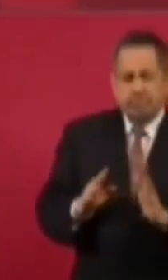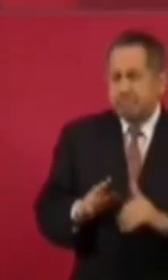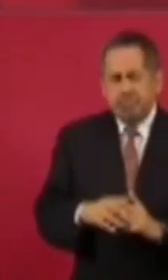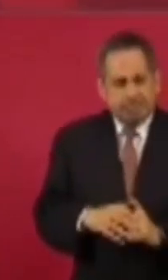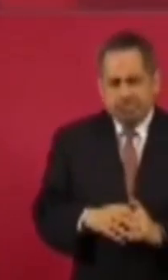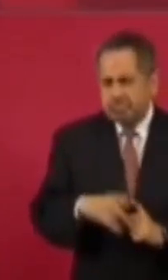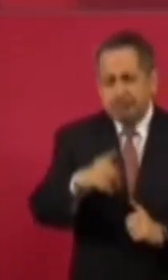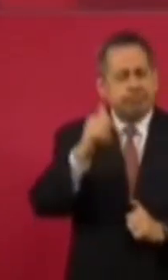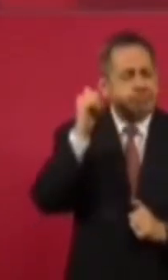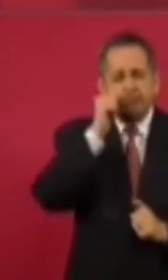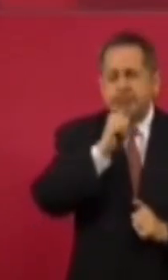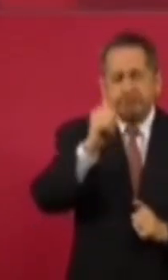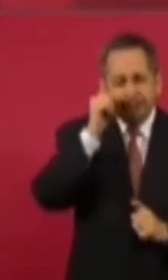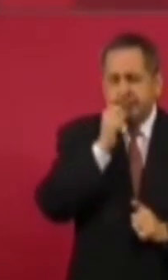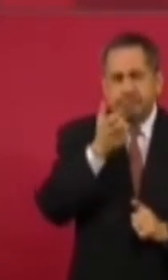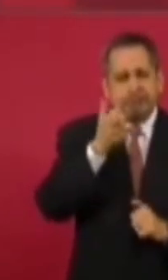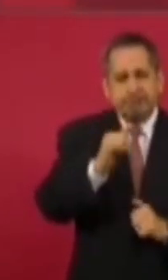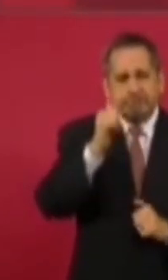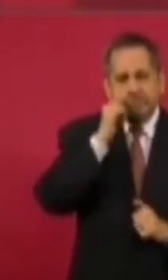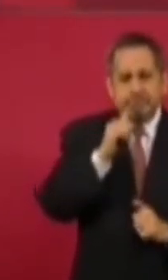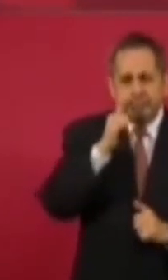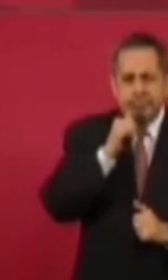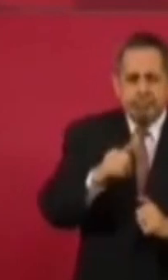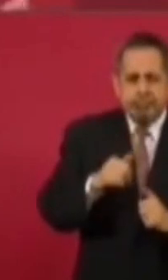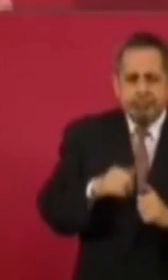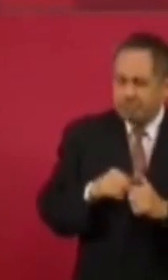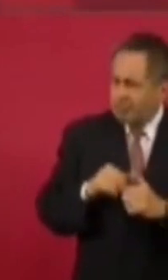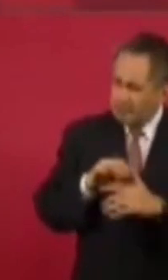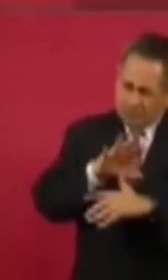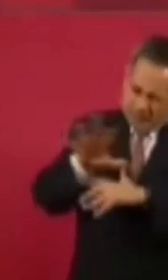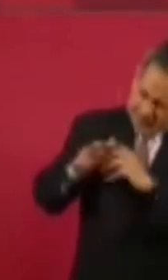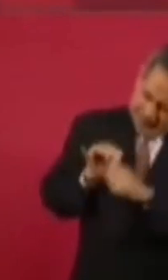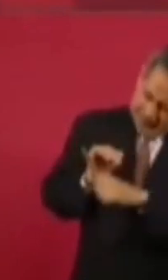ineficiente, más opaco y más corrupto que los anteriores.